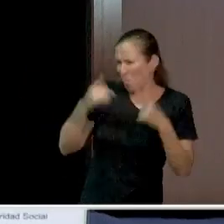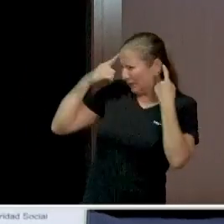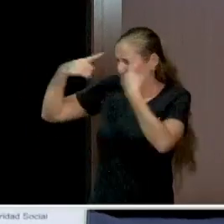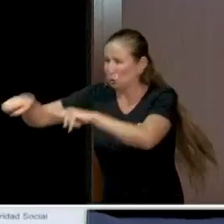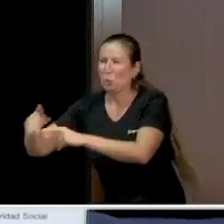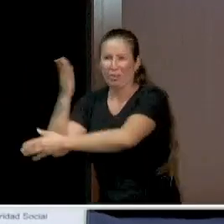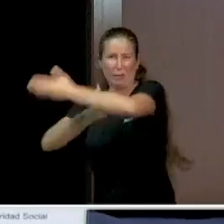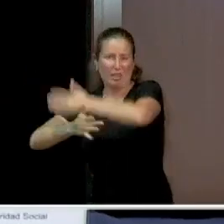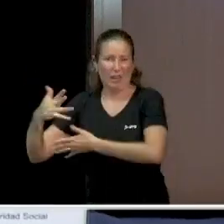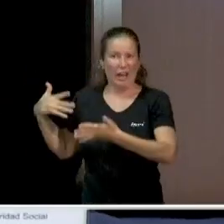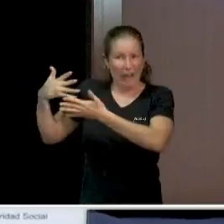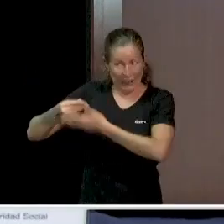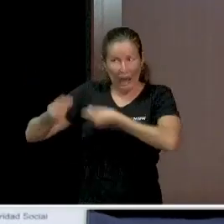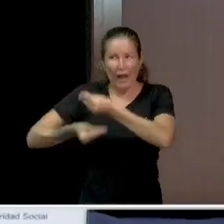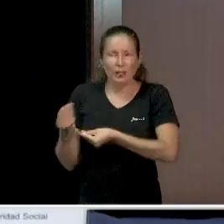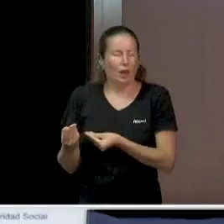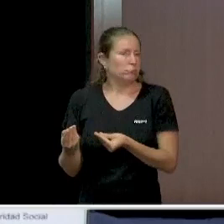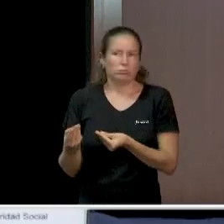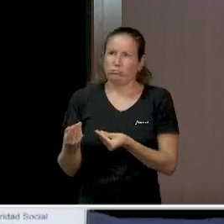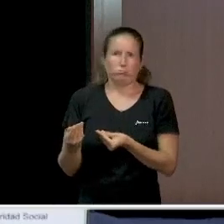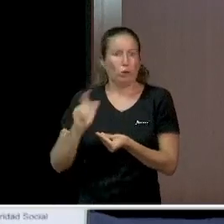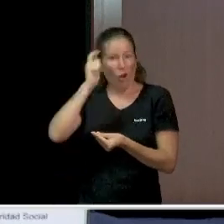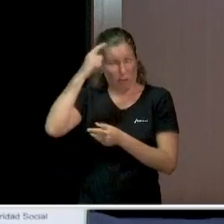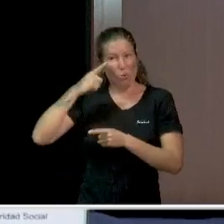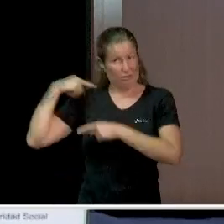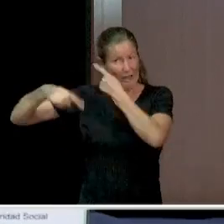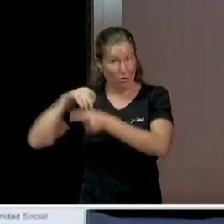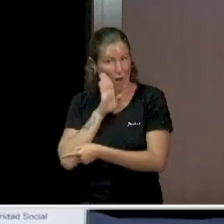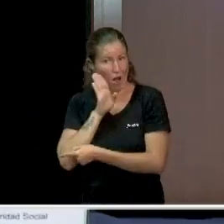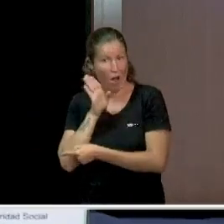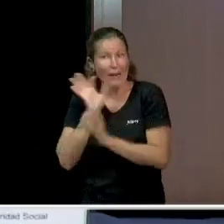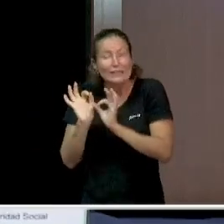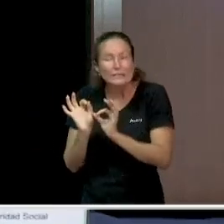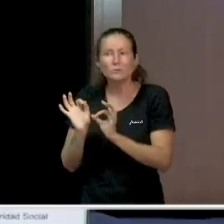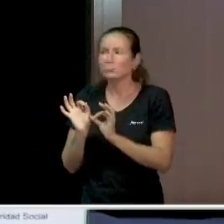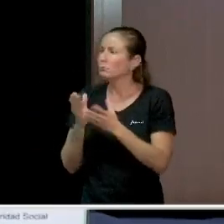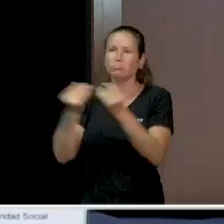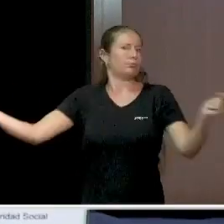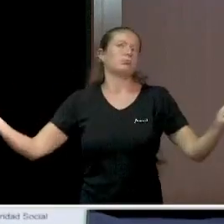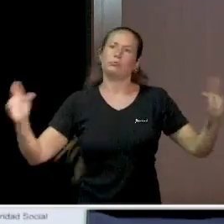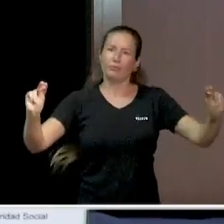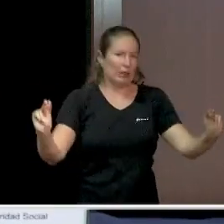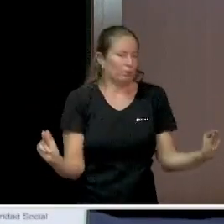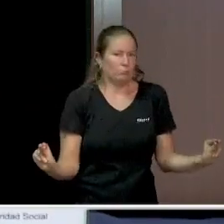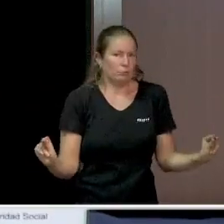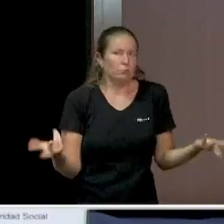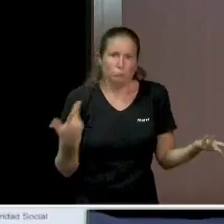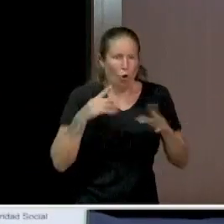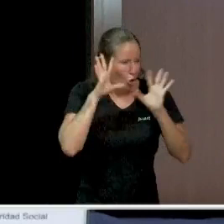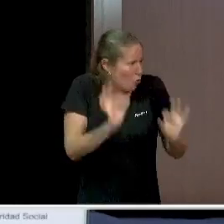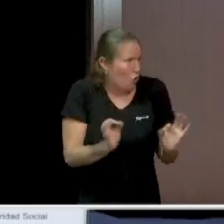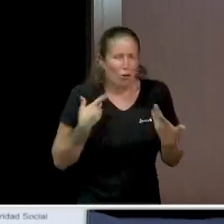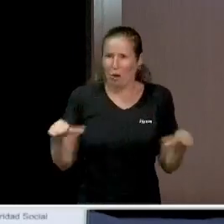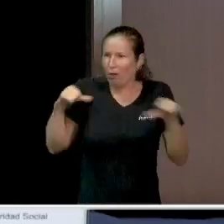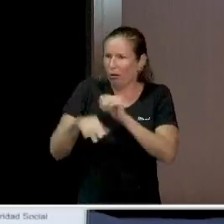que de alguna manera pesa en el concepto tradicional sobre las personas con discapacidad desaparece totalmente, como no puede ser de otro modo en